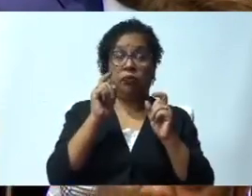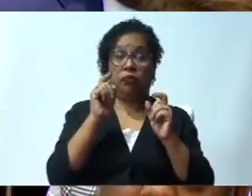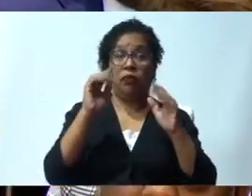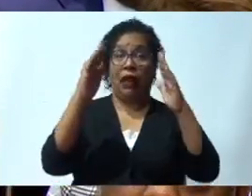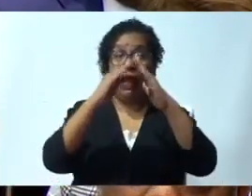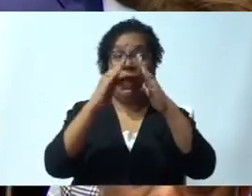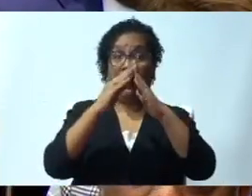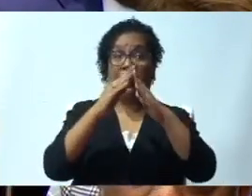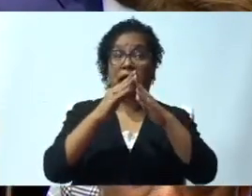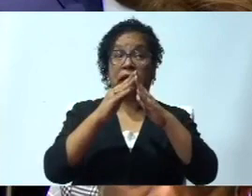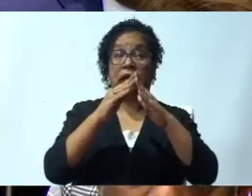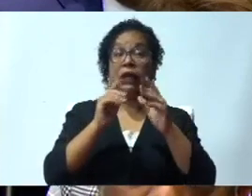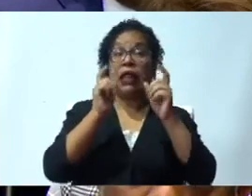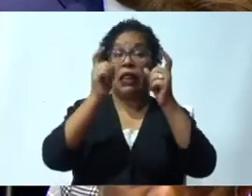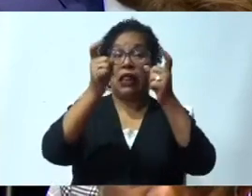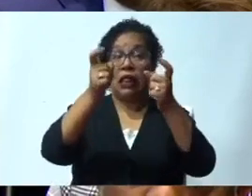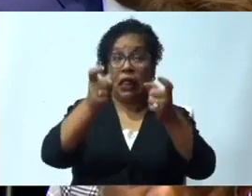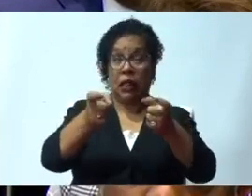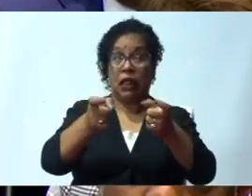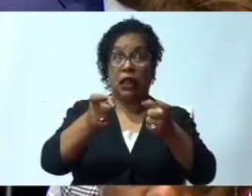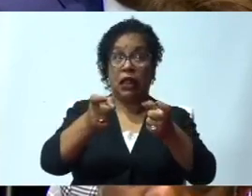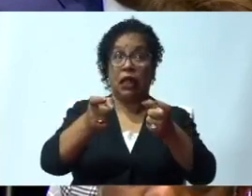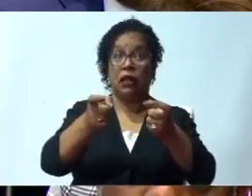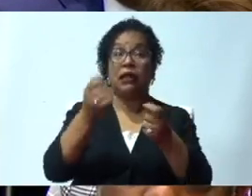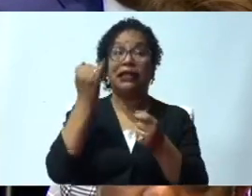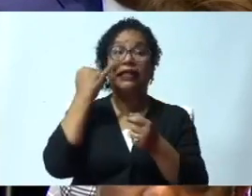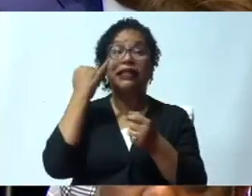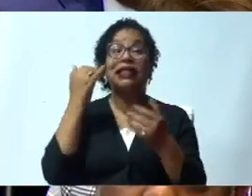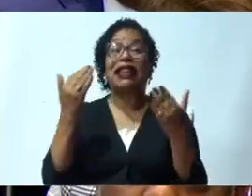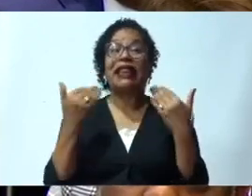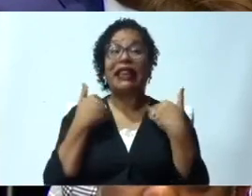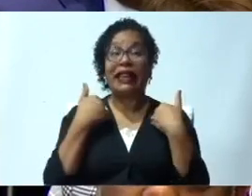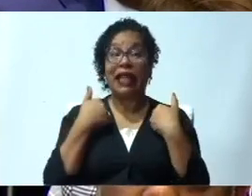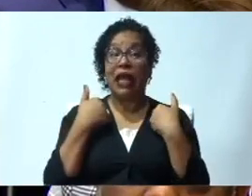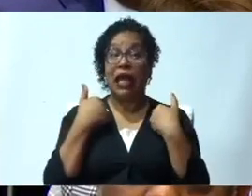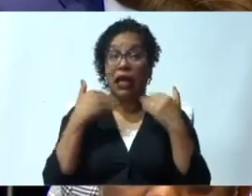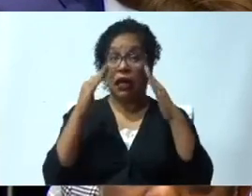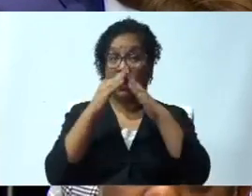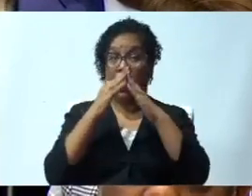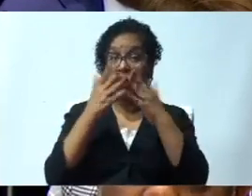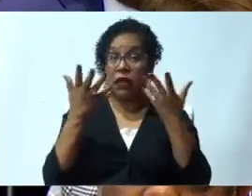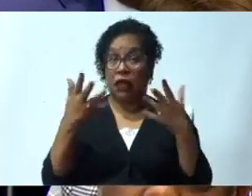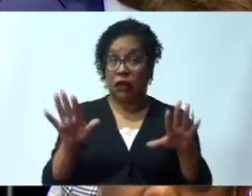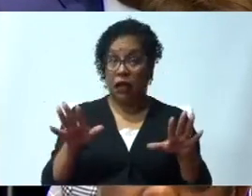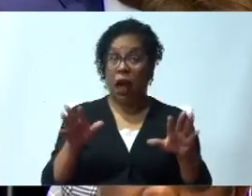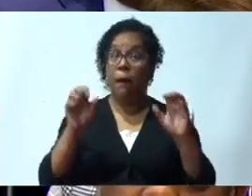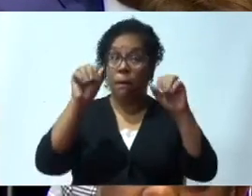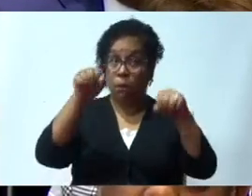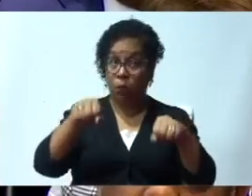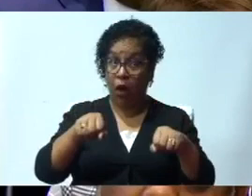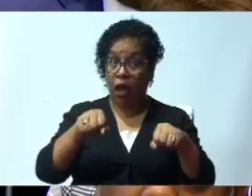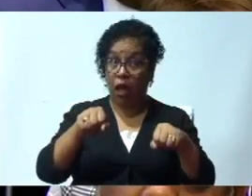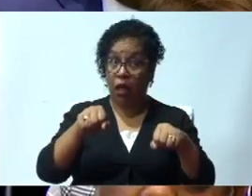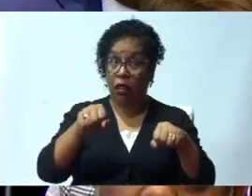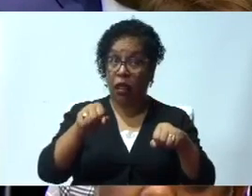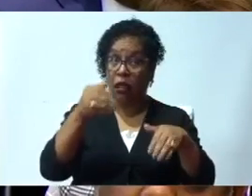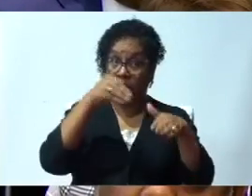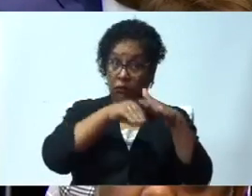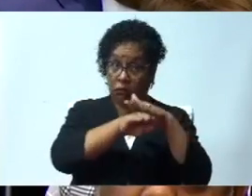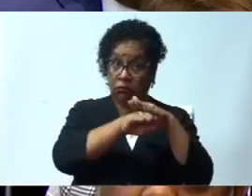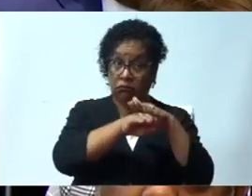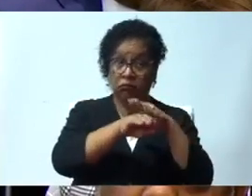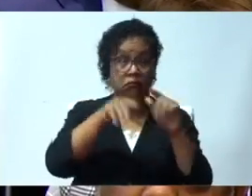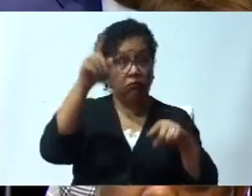tú tienes vivienda, te dice que no puede acceder porque tiene vivienda. Y te agarra una copia de cédula, por ejemplo, de Tania Martínez, que es una de